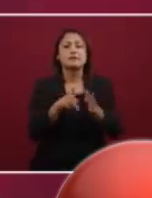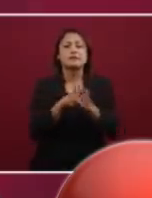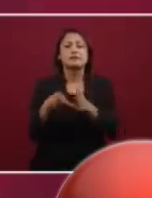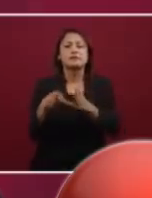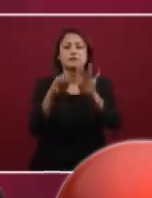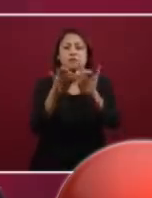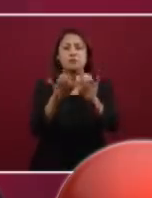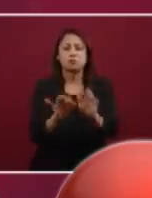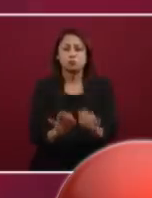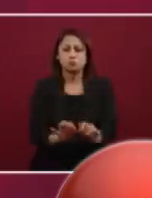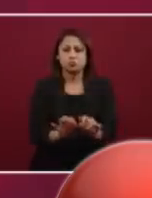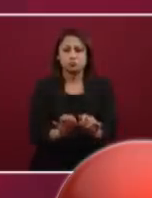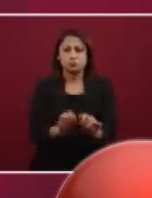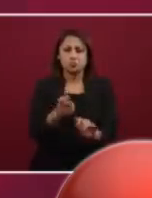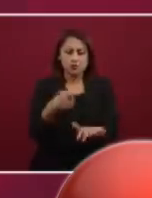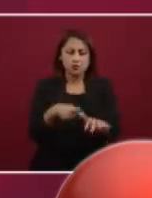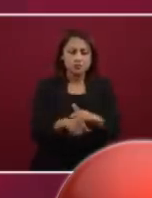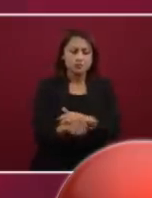periodistas,